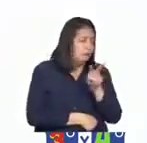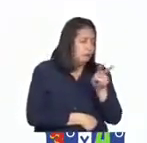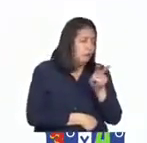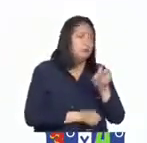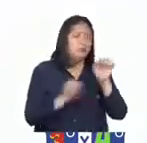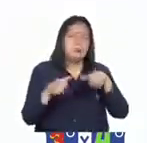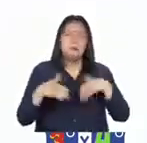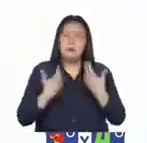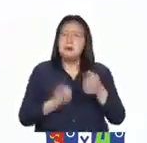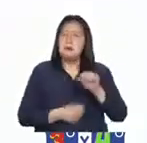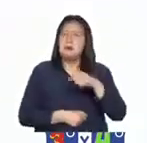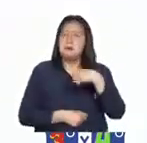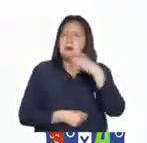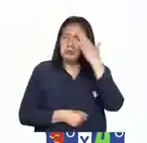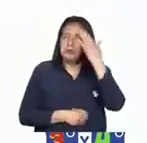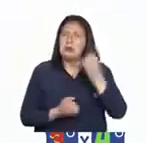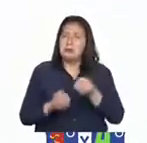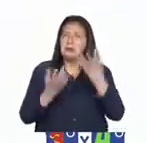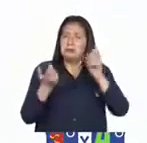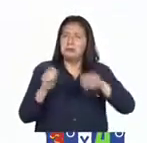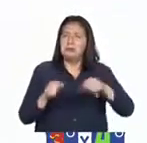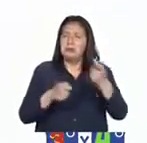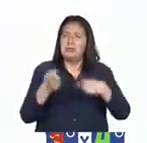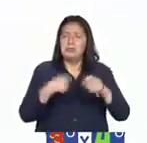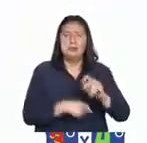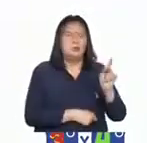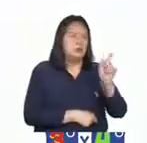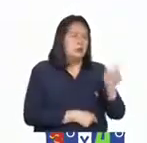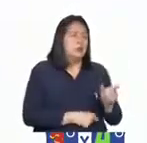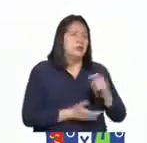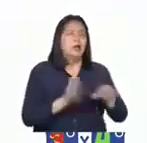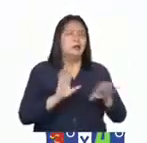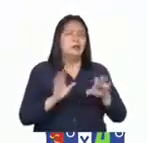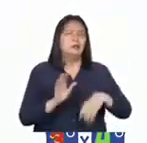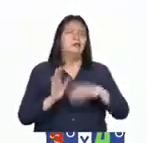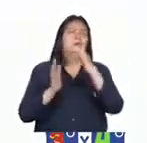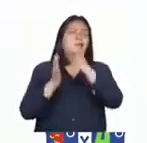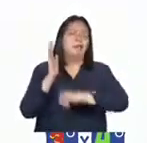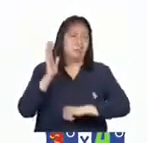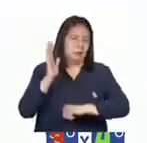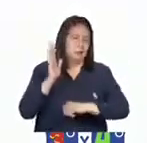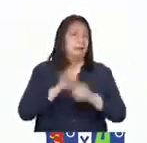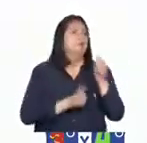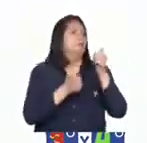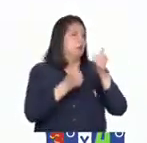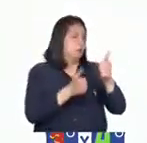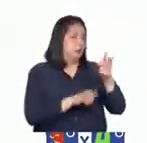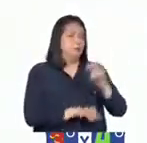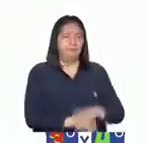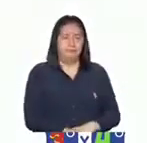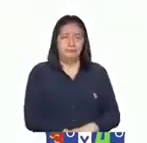que podían averiguar cuántas chalinas vendió Quilla realizando una sustracción. Muy bien.